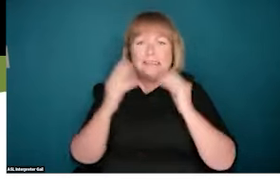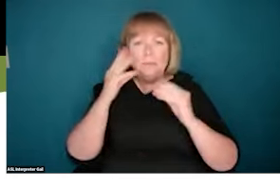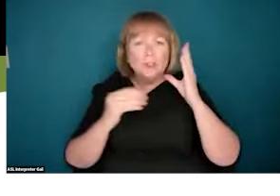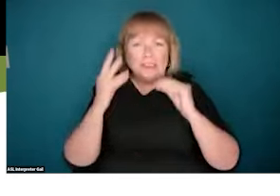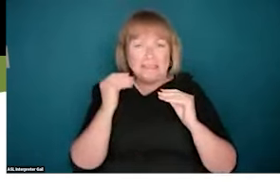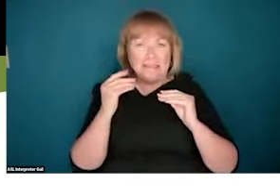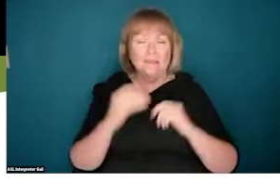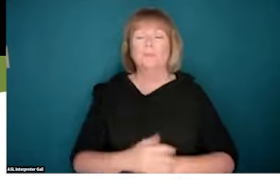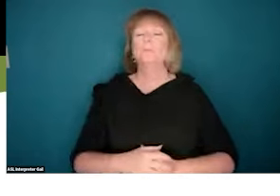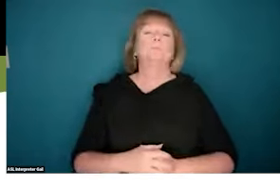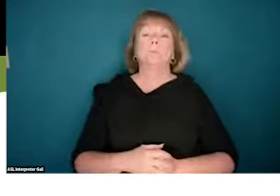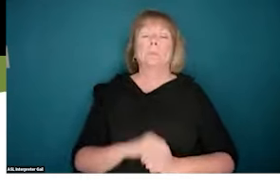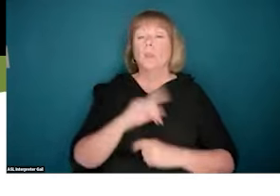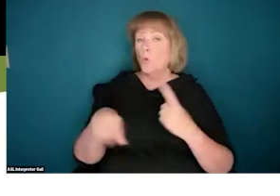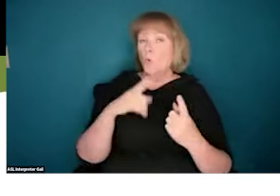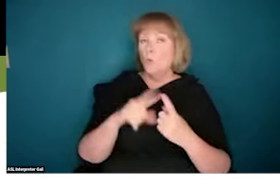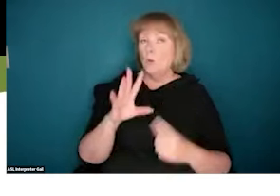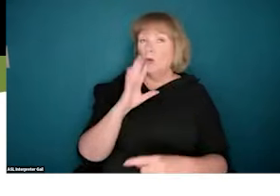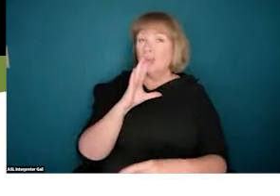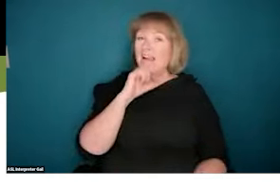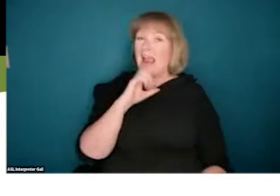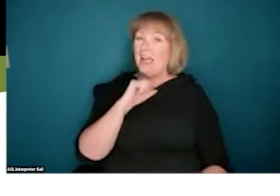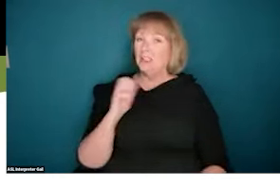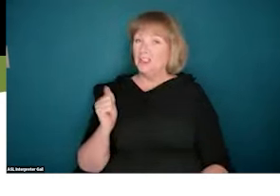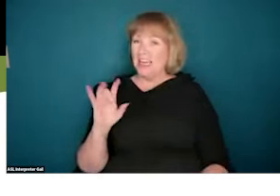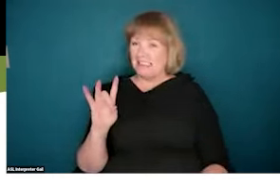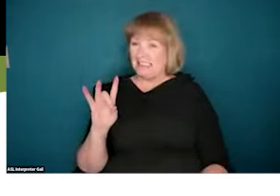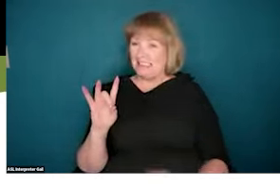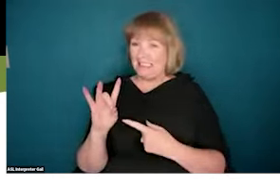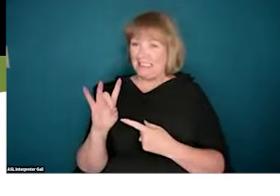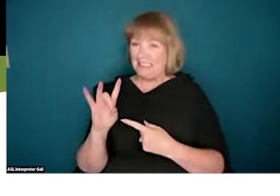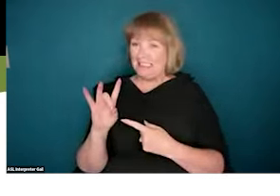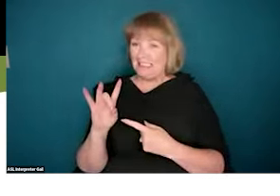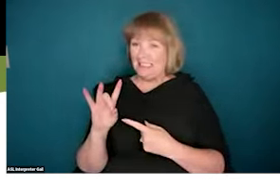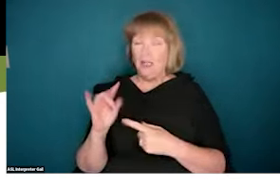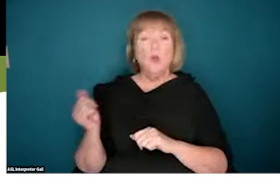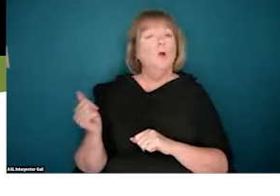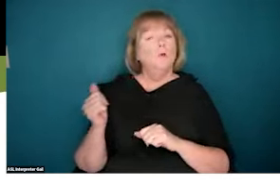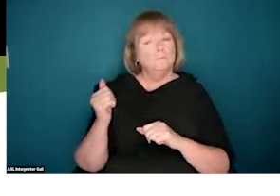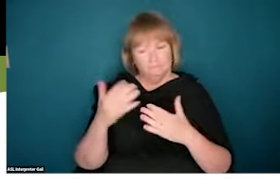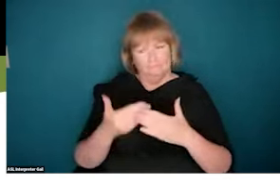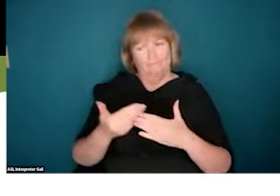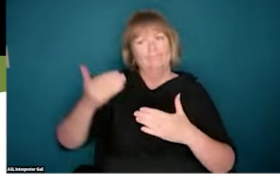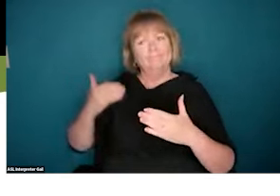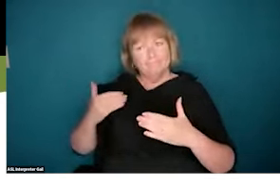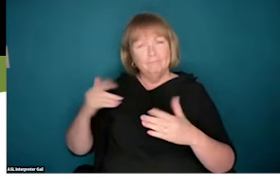siempre vamos a estar capaces de aprender nuevas cosas, de tomar nuevas experiencias. Pero cuando